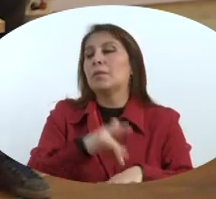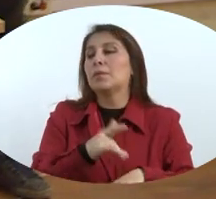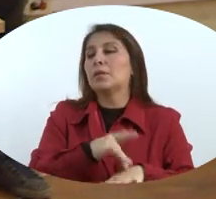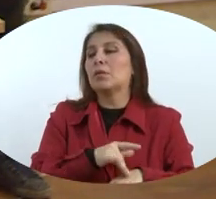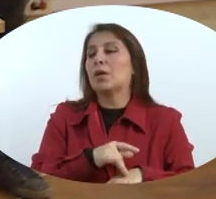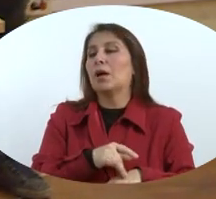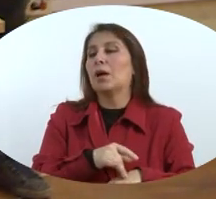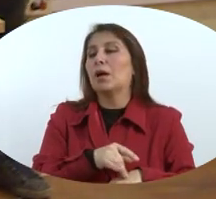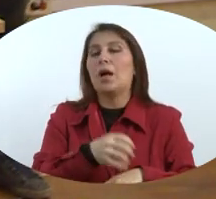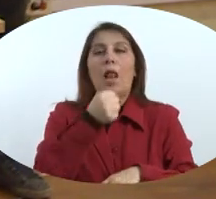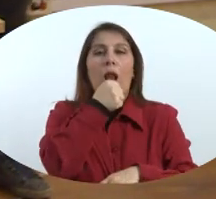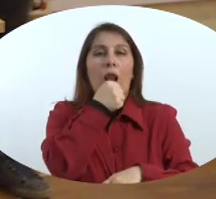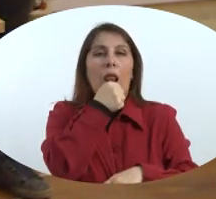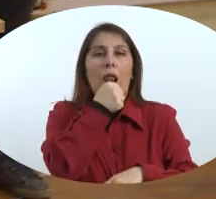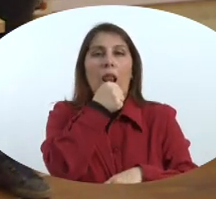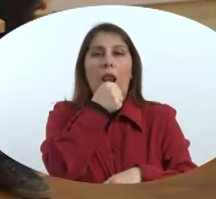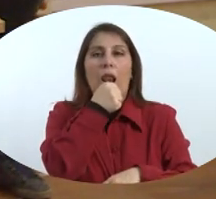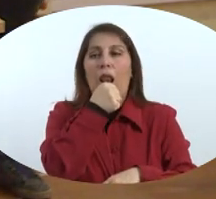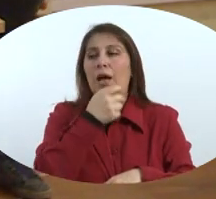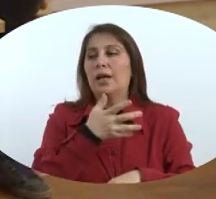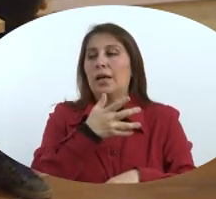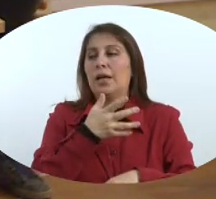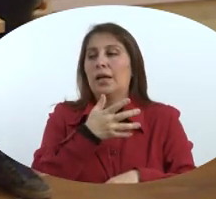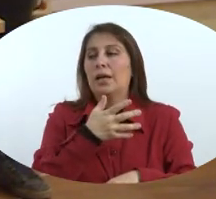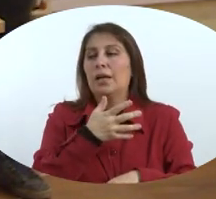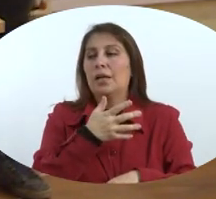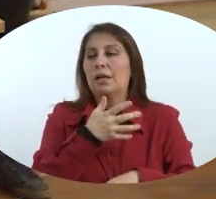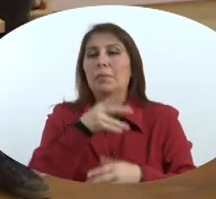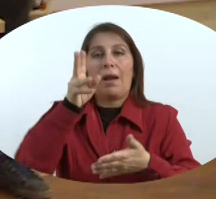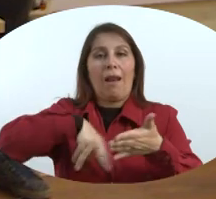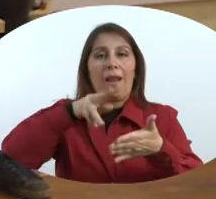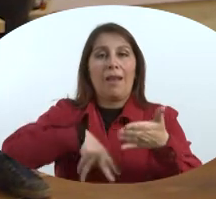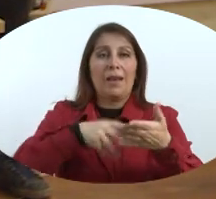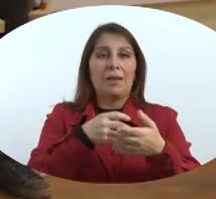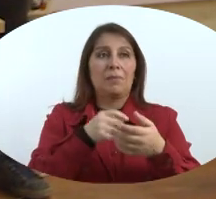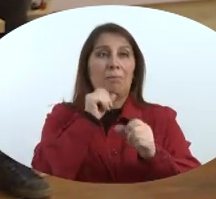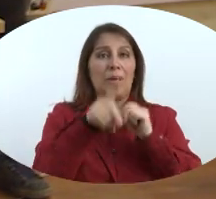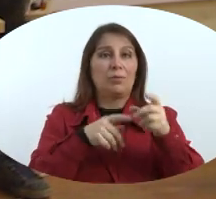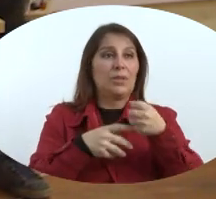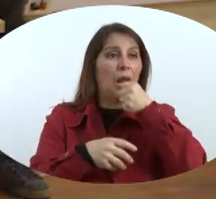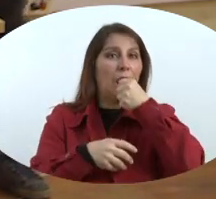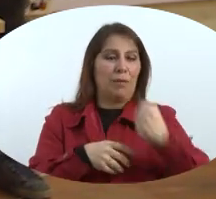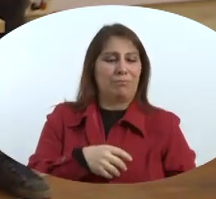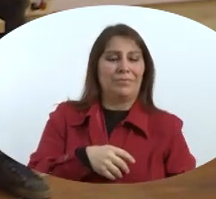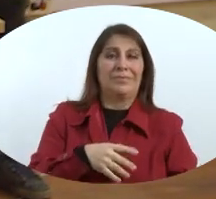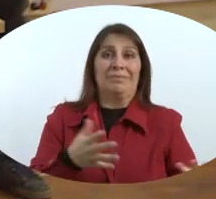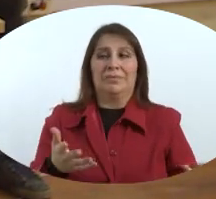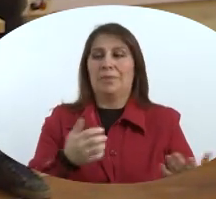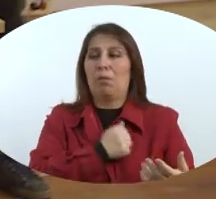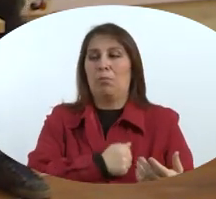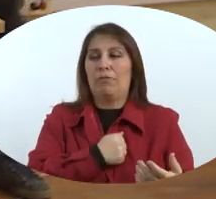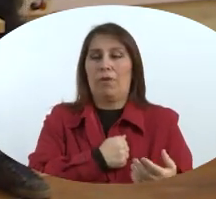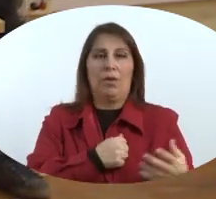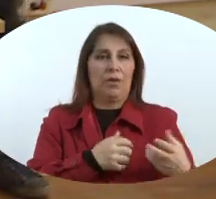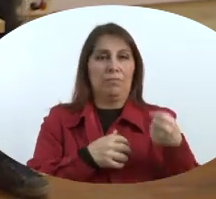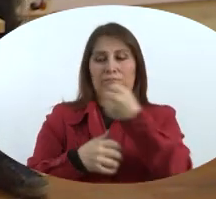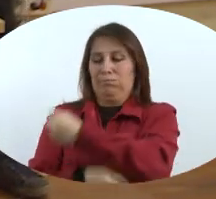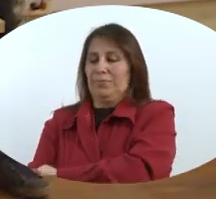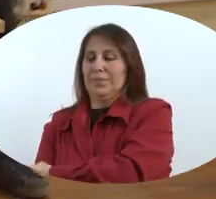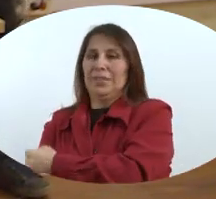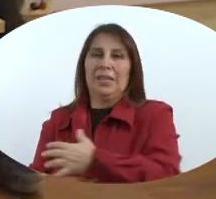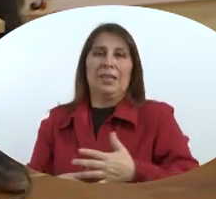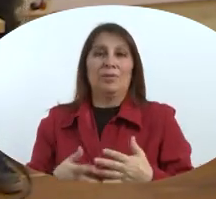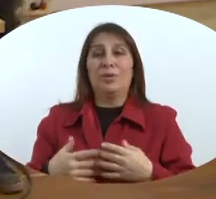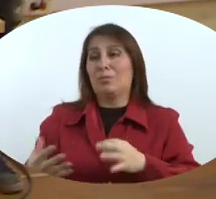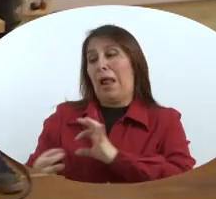micrófono porque es que el pla tercera mano se me quedó en la oficina entonces para poder leer las preguntas perdón no me lo puede sostener acá esto no